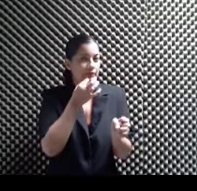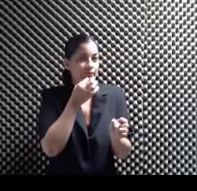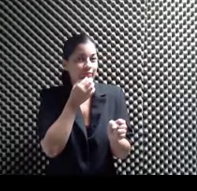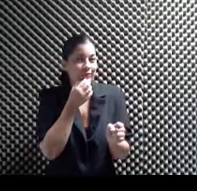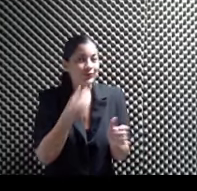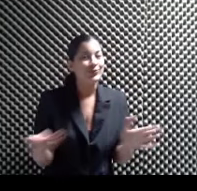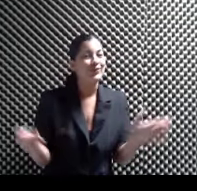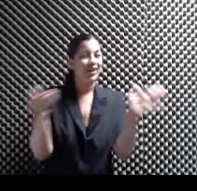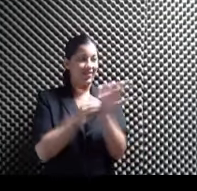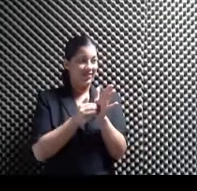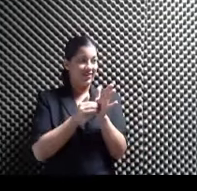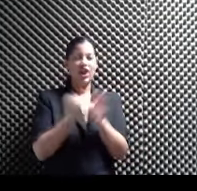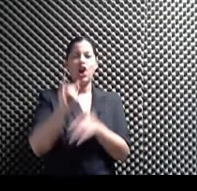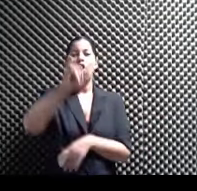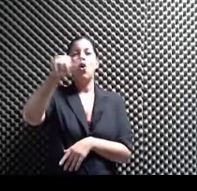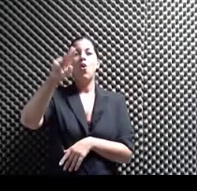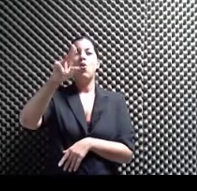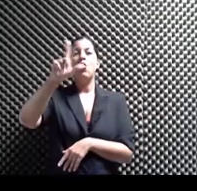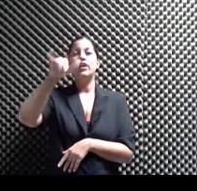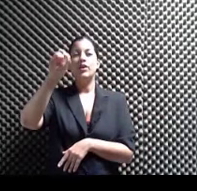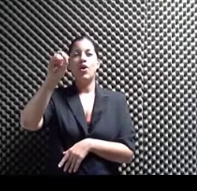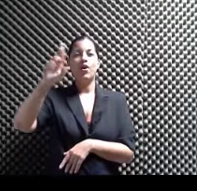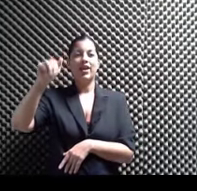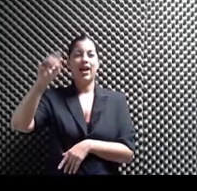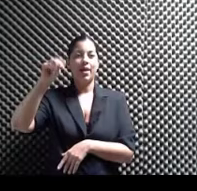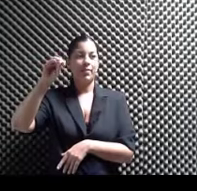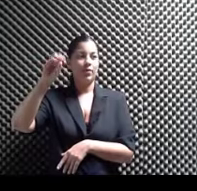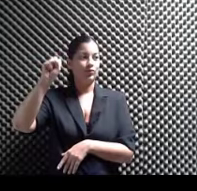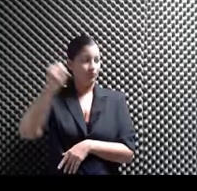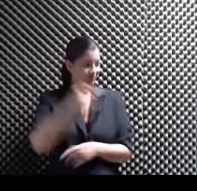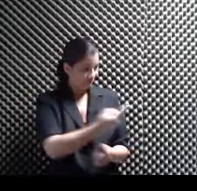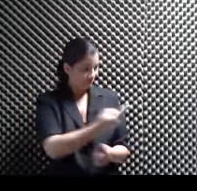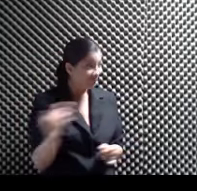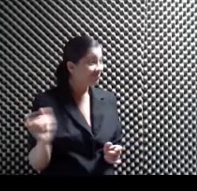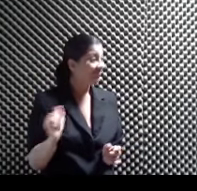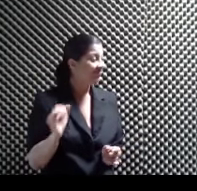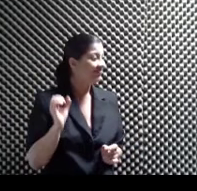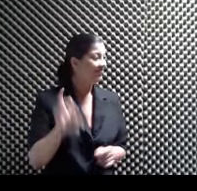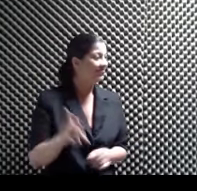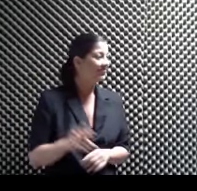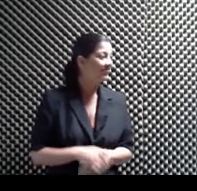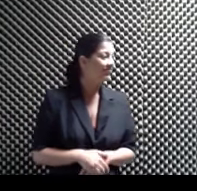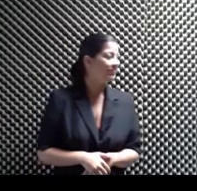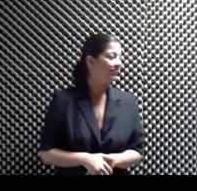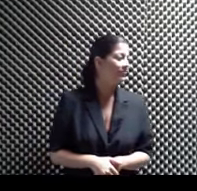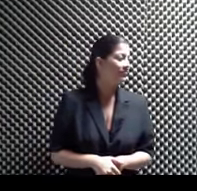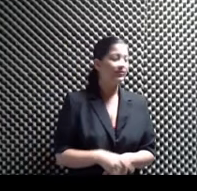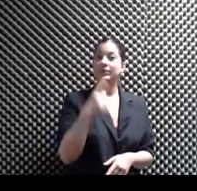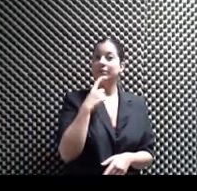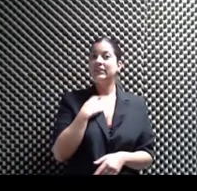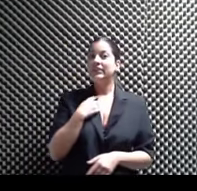Y regresamos Con Julio Ramos ¿Viene Julio? Sí, viene Julio Colega Colega contemporáneo Sí, no Él dice que mejor Sola que Mara Compañata